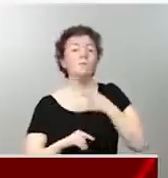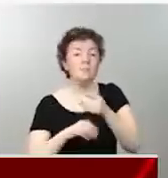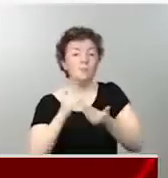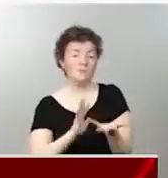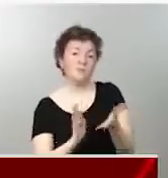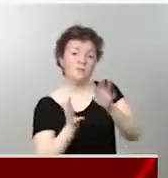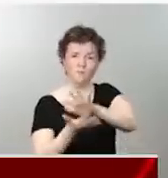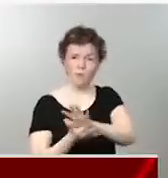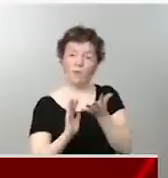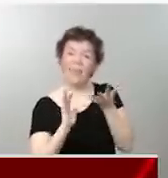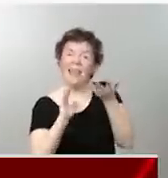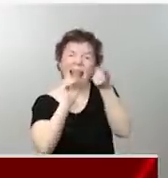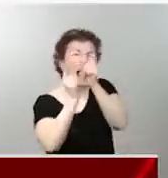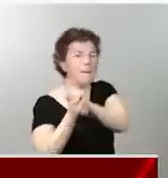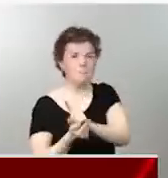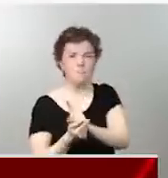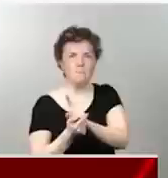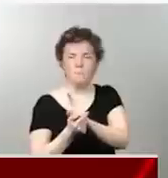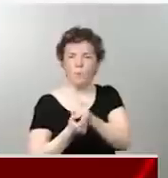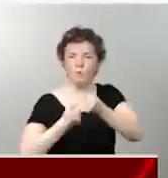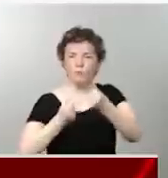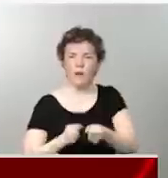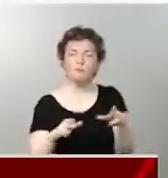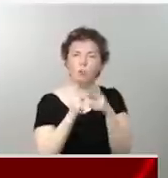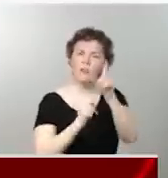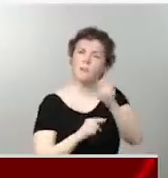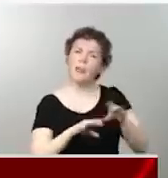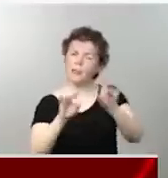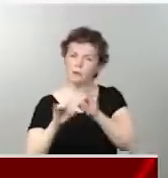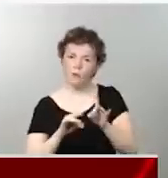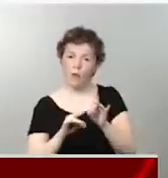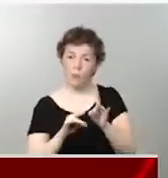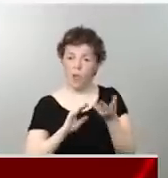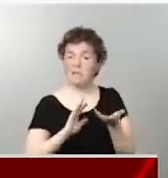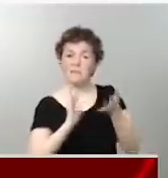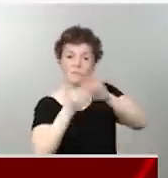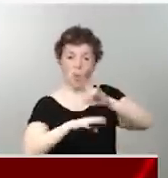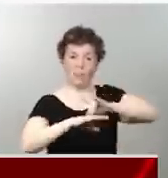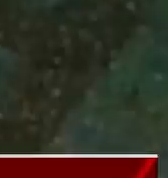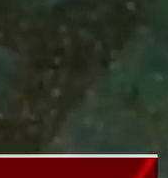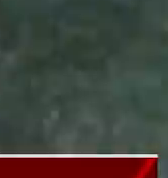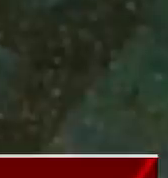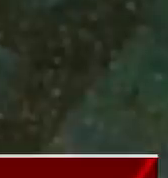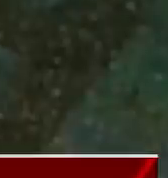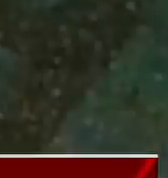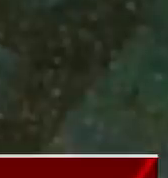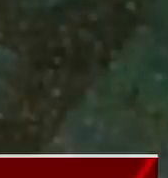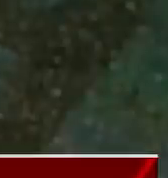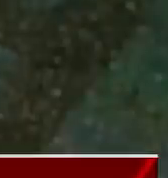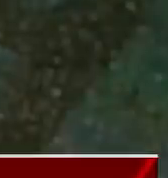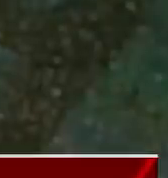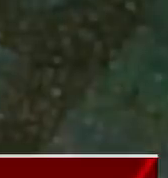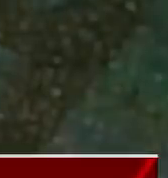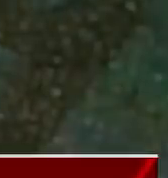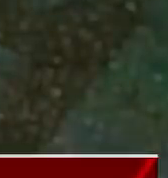acuerdo? Con Esquerra. ¿Y en qué consistía este pacto? En que el Partido Socialista les daba la gobernabilidad y lo que pidiesen de reformas legislativas